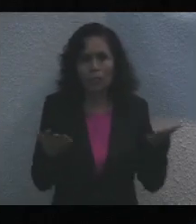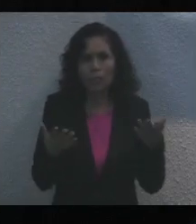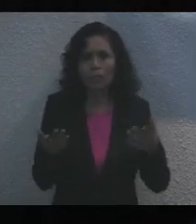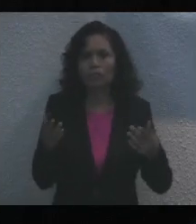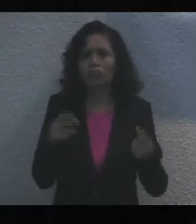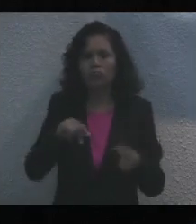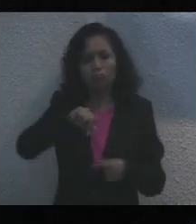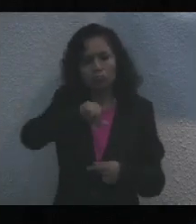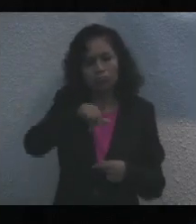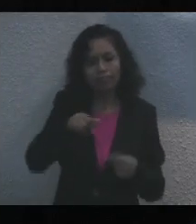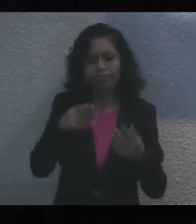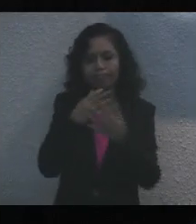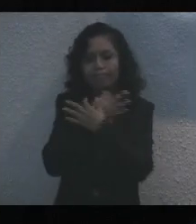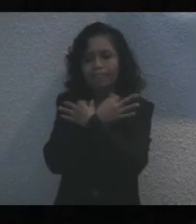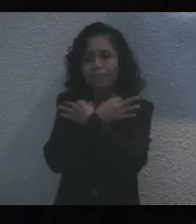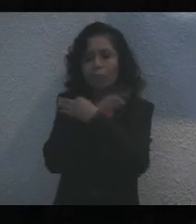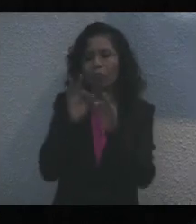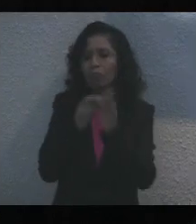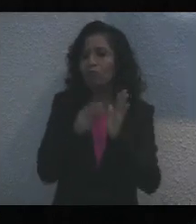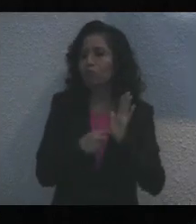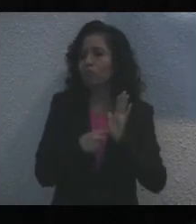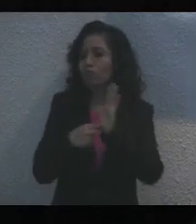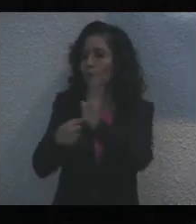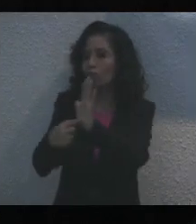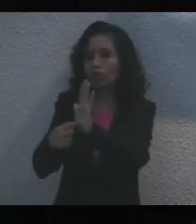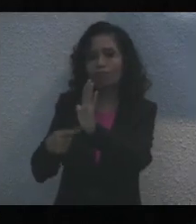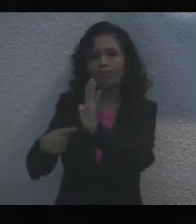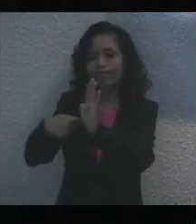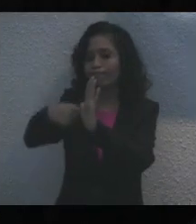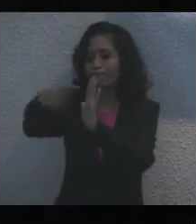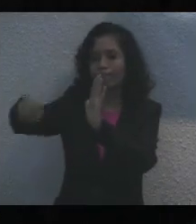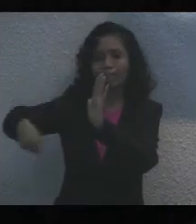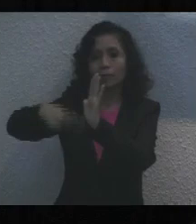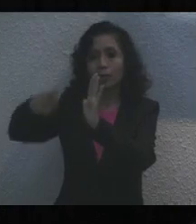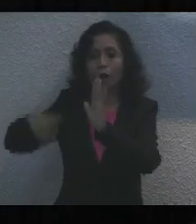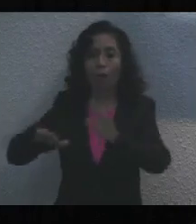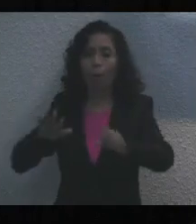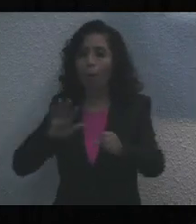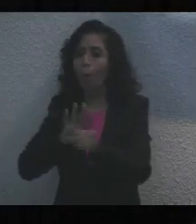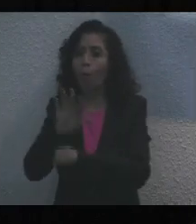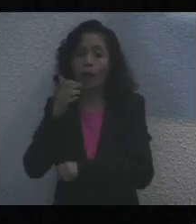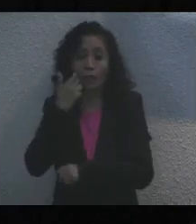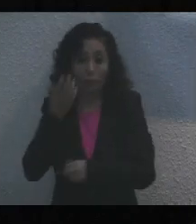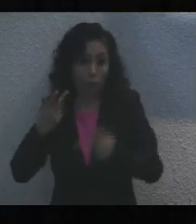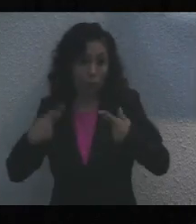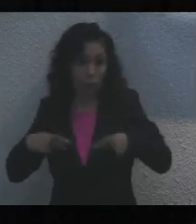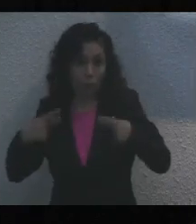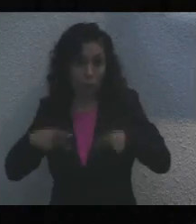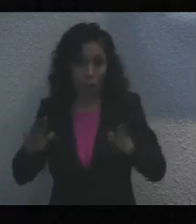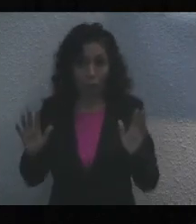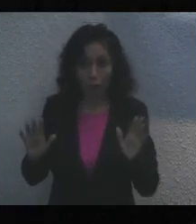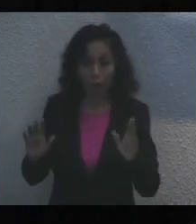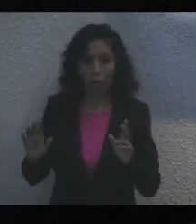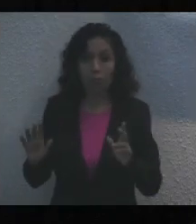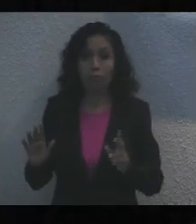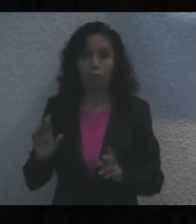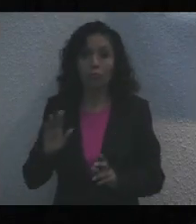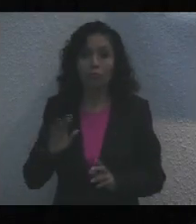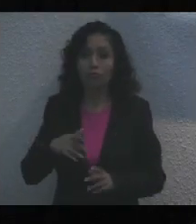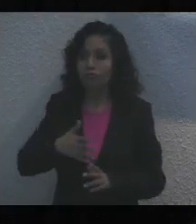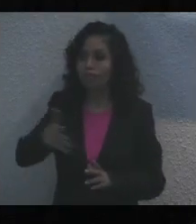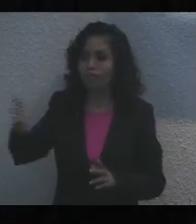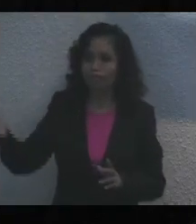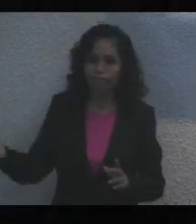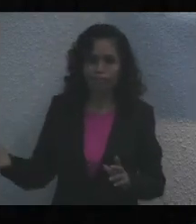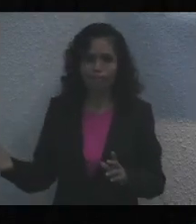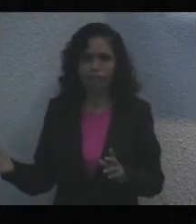pública que al efecto se expida y por la que cualquier persona física o moral, pública